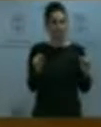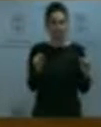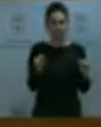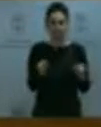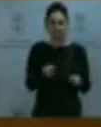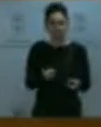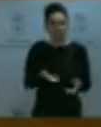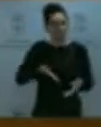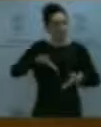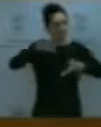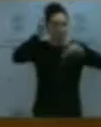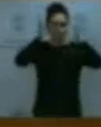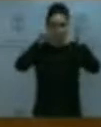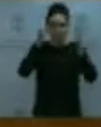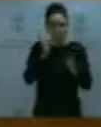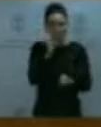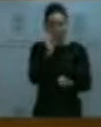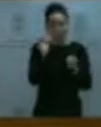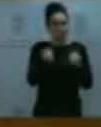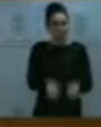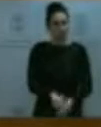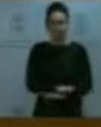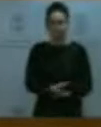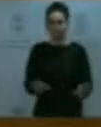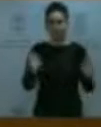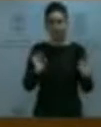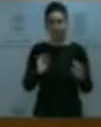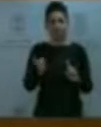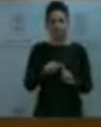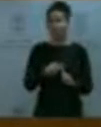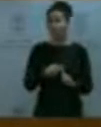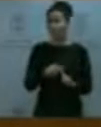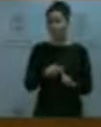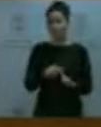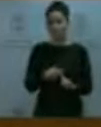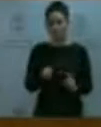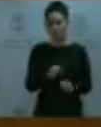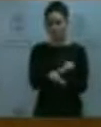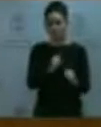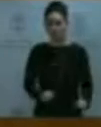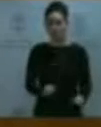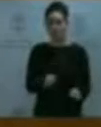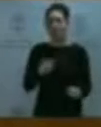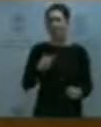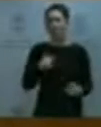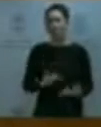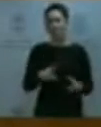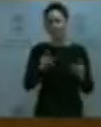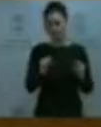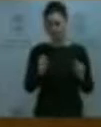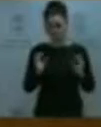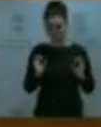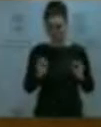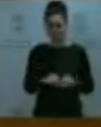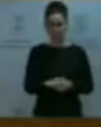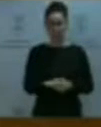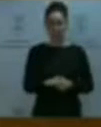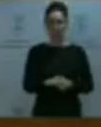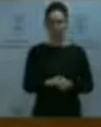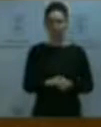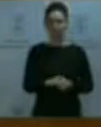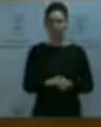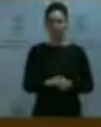arreglo. Y yo quiero finalizar diciendo, hubo muchos ministros de